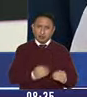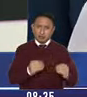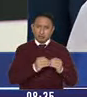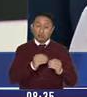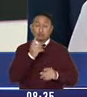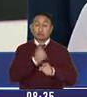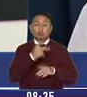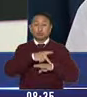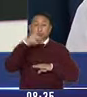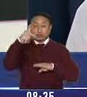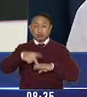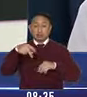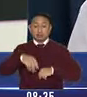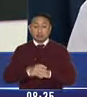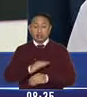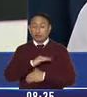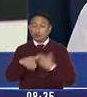Pichincha tenemos